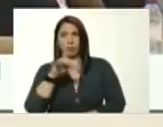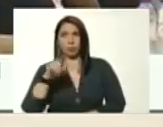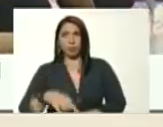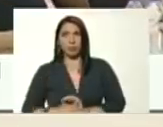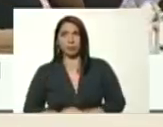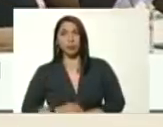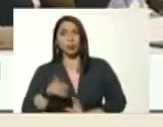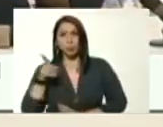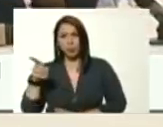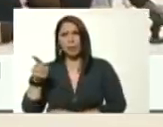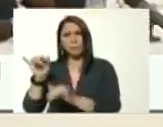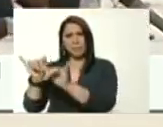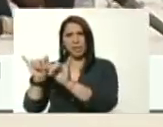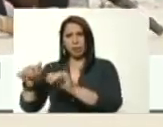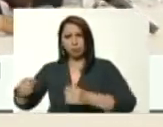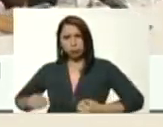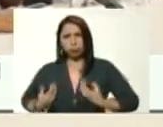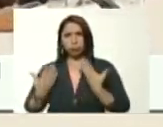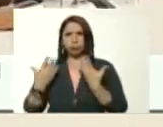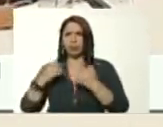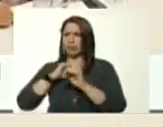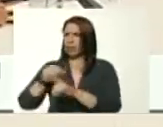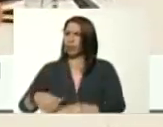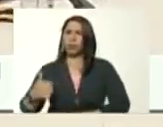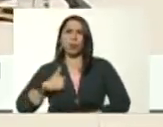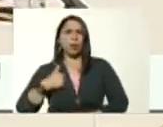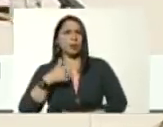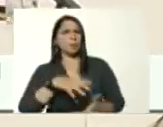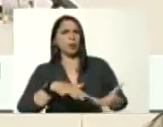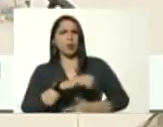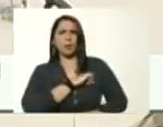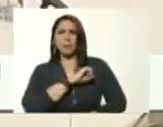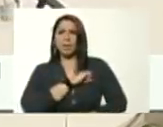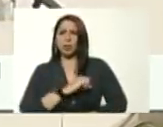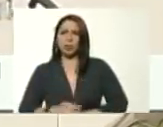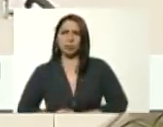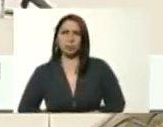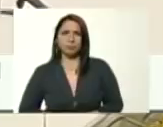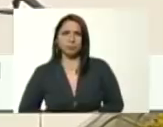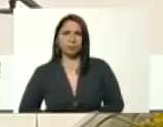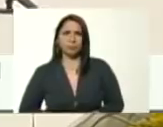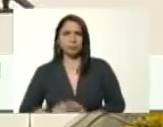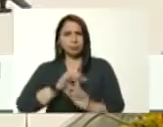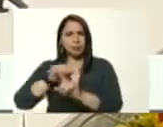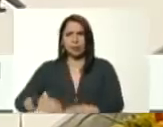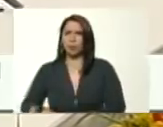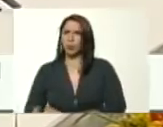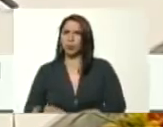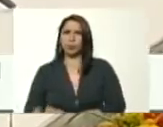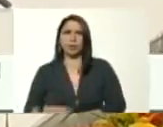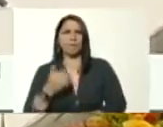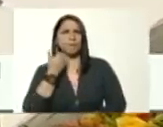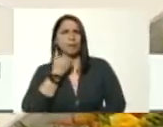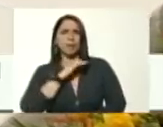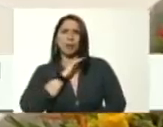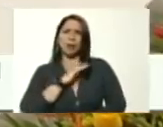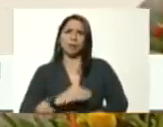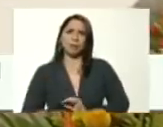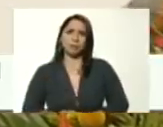entusiasta derrota a cualquier circunstancia el miedo derrotas la enfermedad